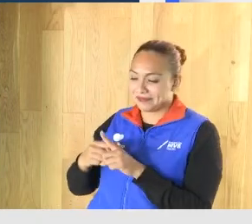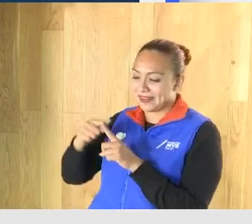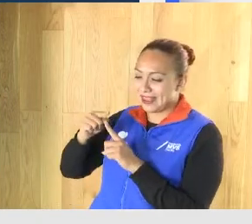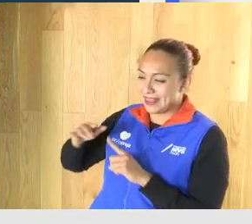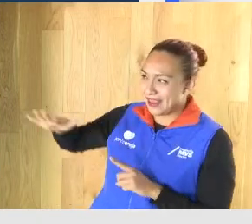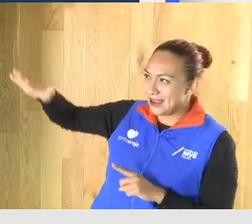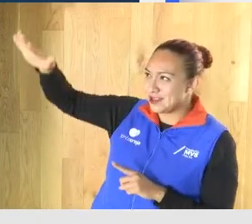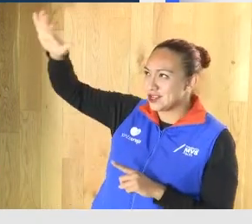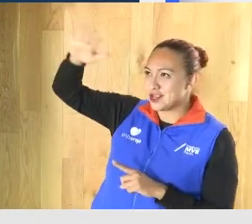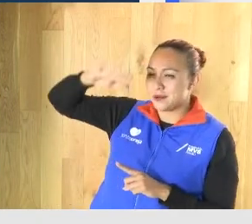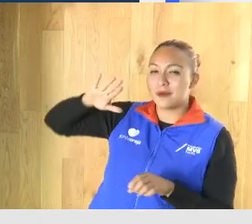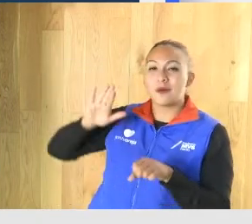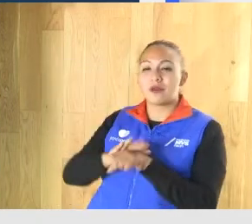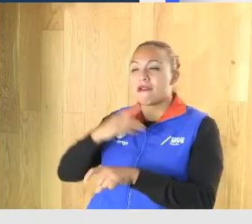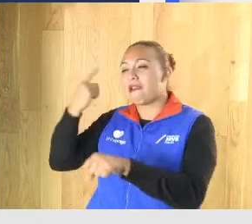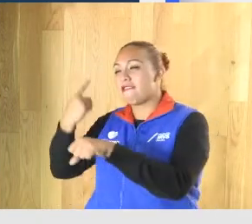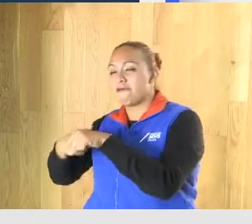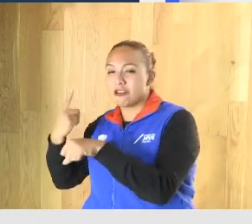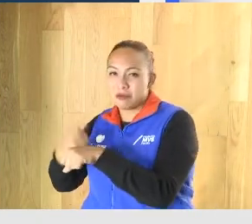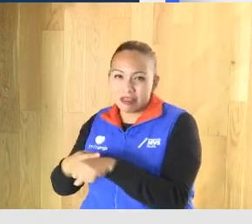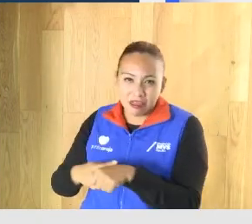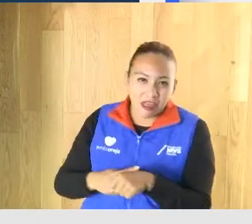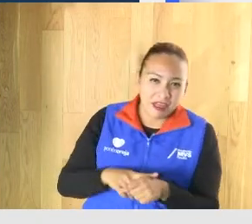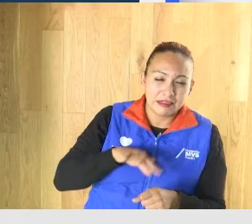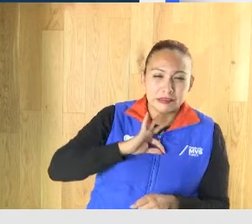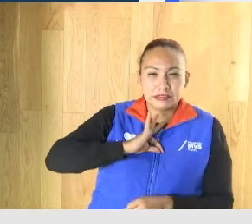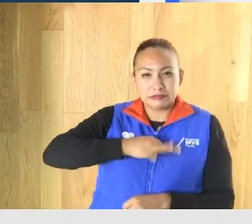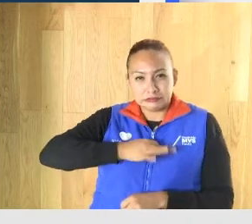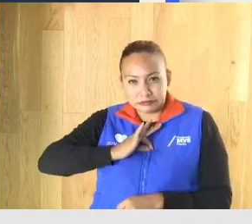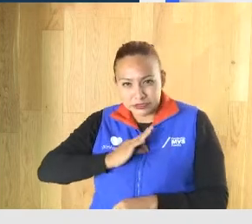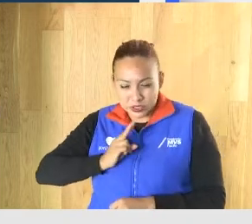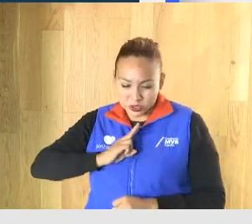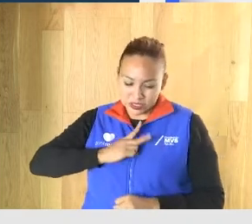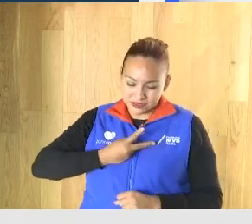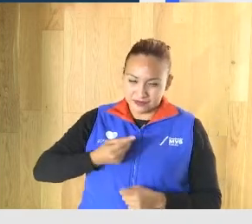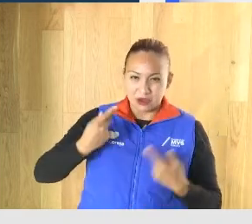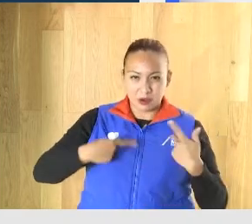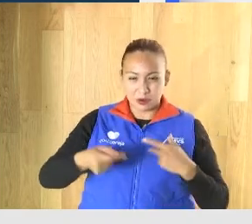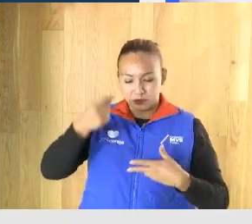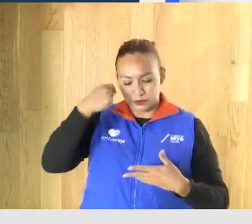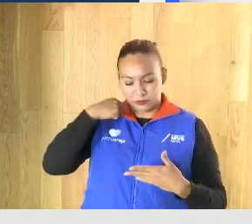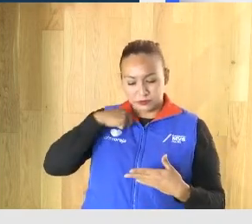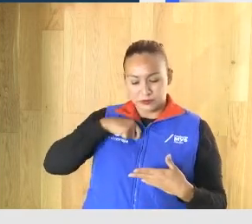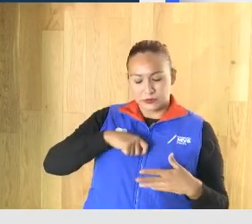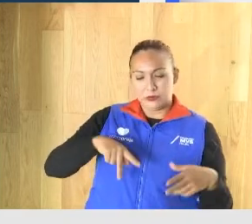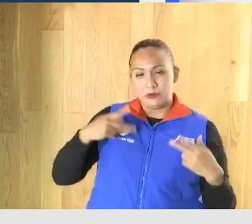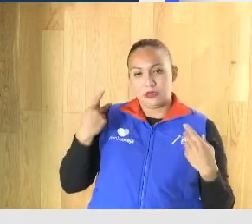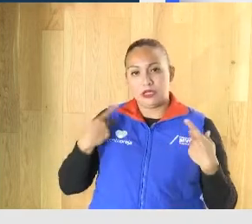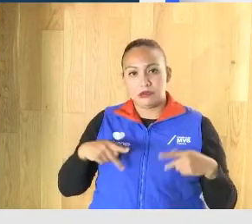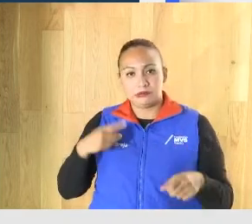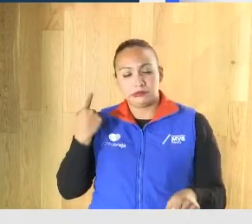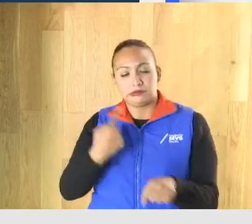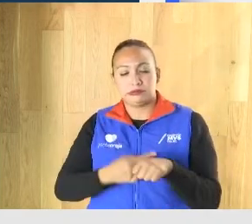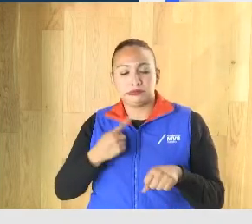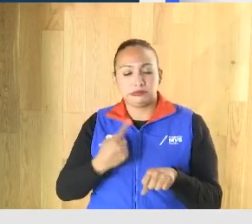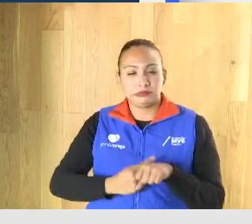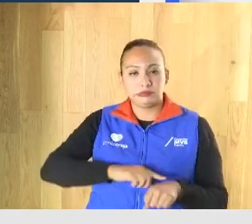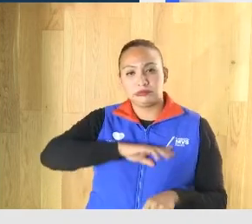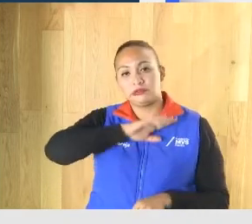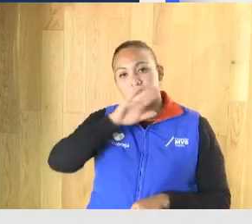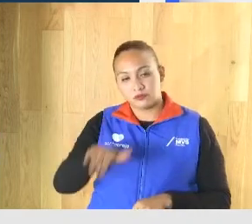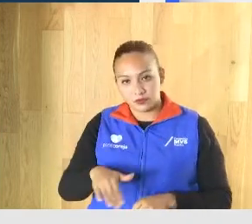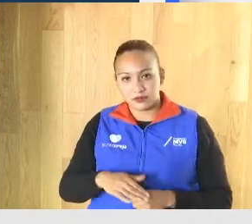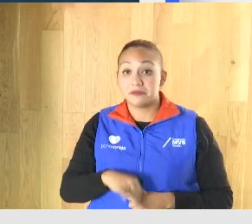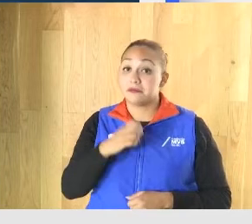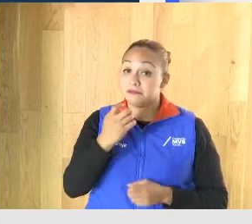estrés climático, etcétera, etcétera, ¿no? Con lo cual nosotros hemos lanzado un grupo de salud y sostenibilidad con empresas del sector de la salud, pero también empresas que no